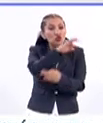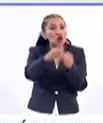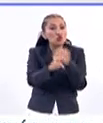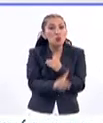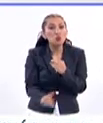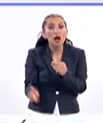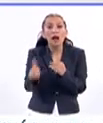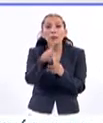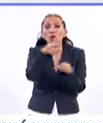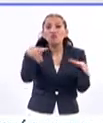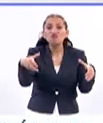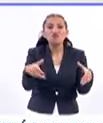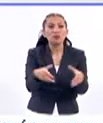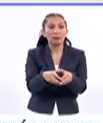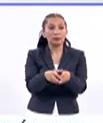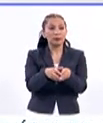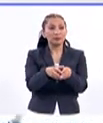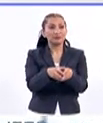un pueblo.